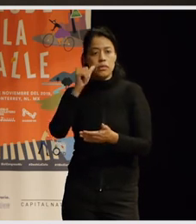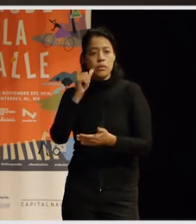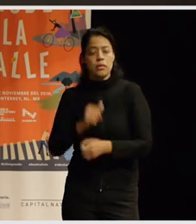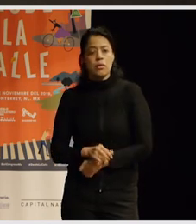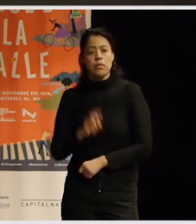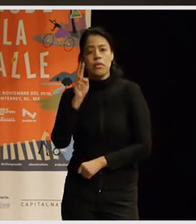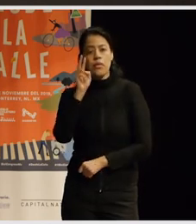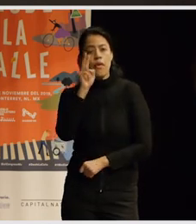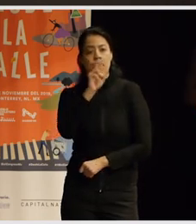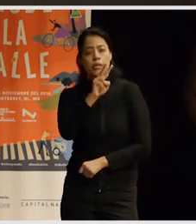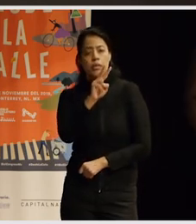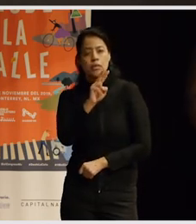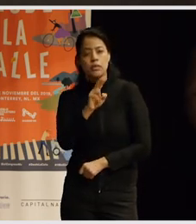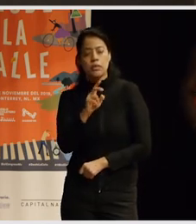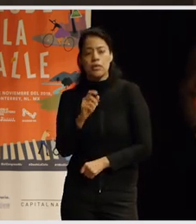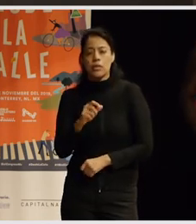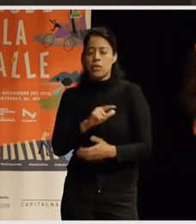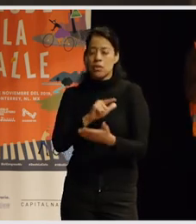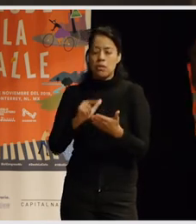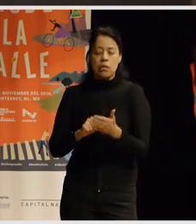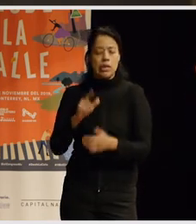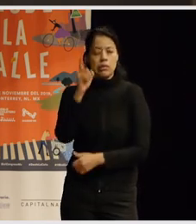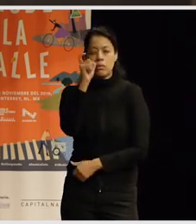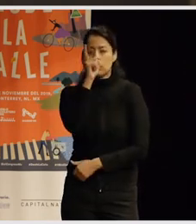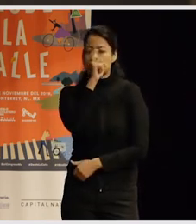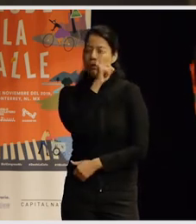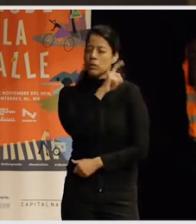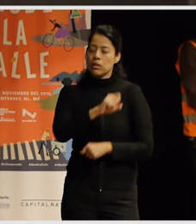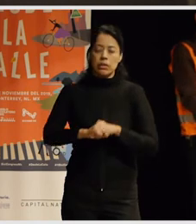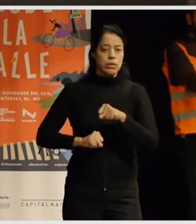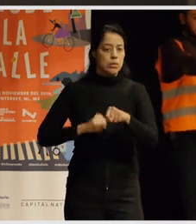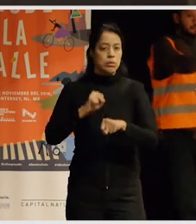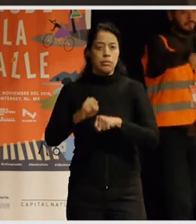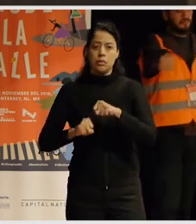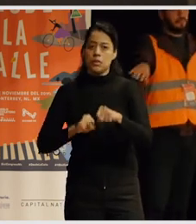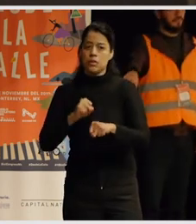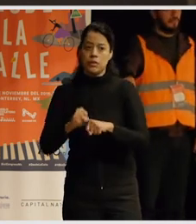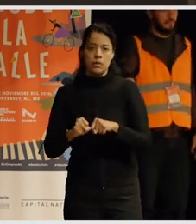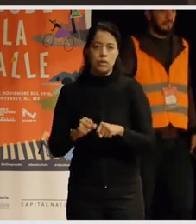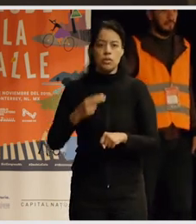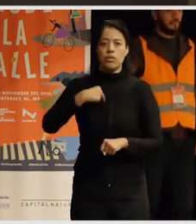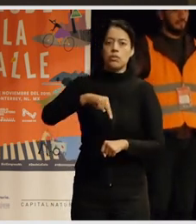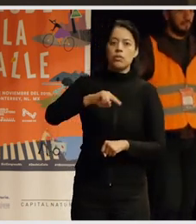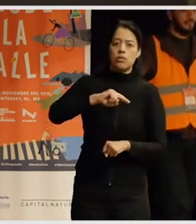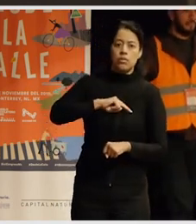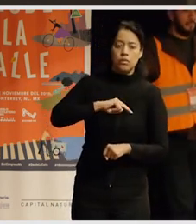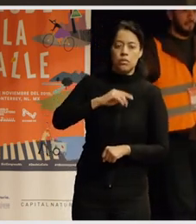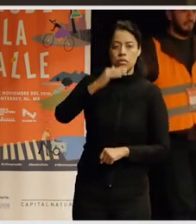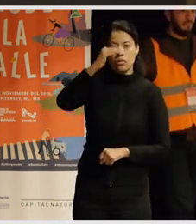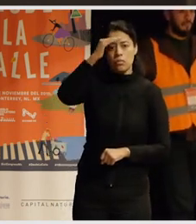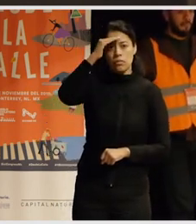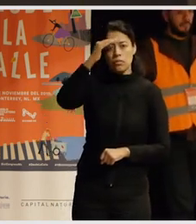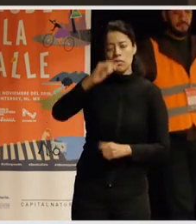vemos que hay zonas difíciles para para andar en bicicleta nosotros pensamos éste una